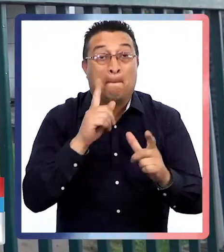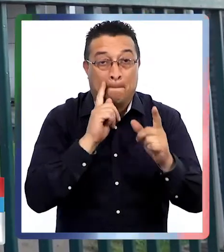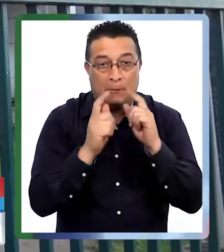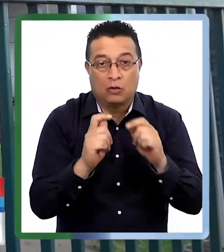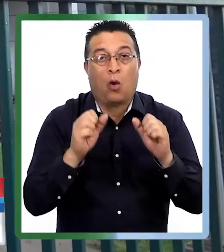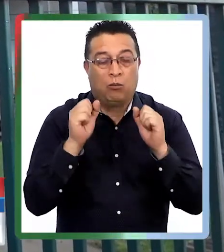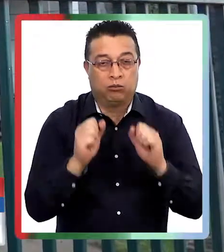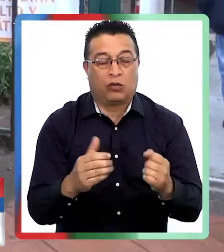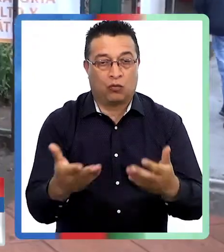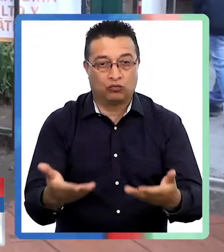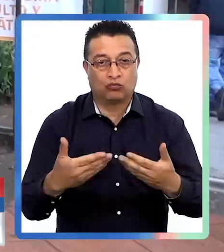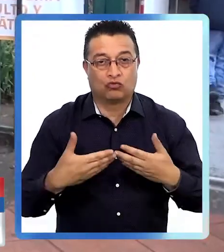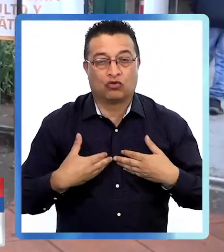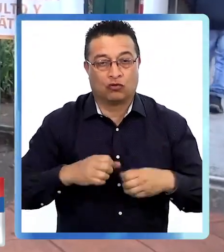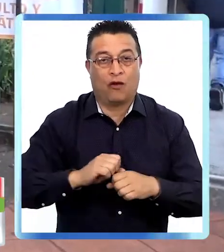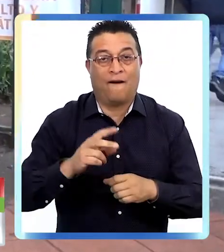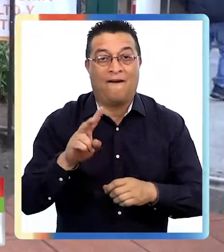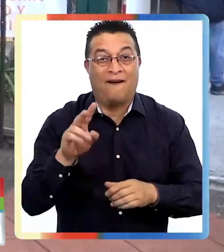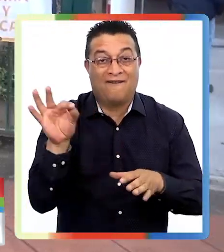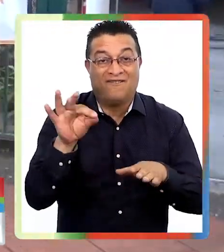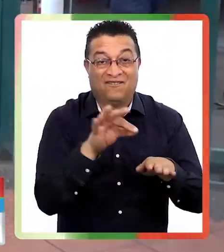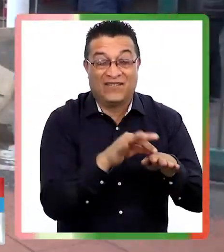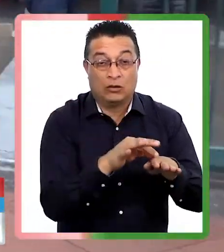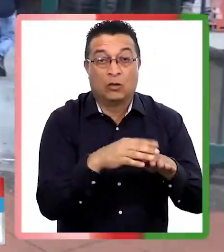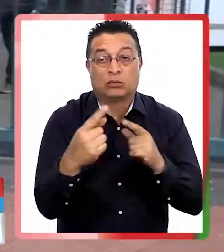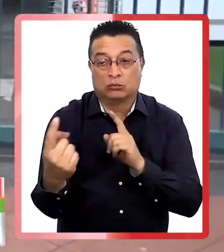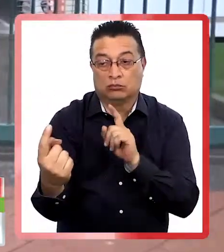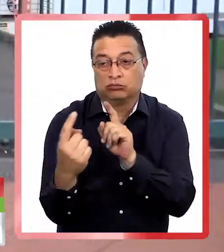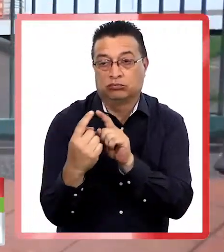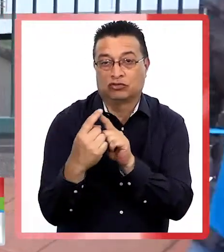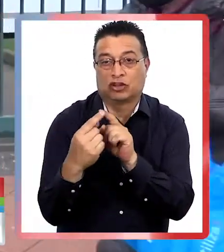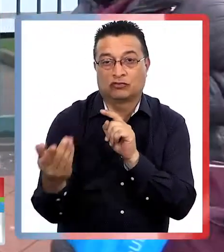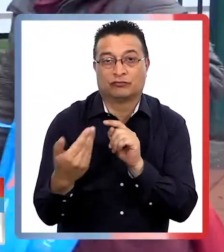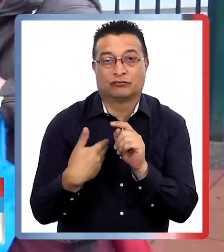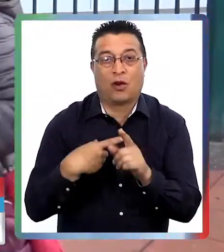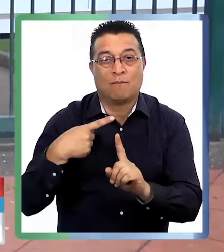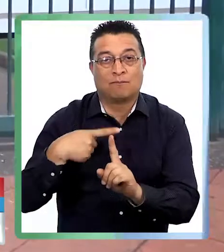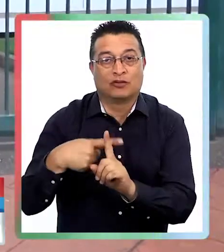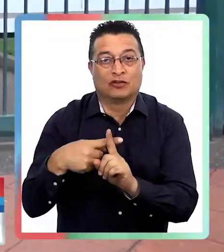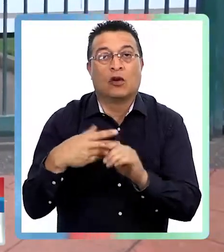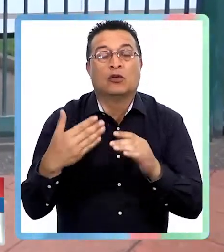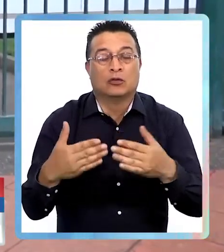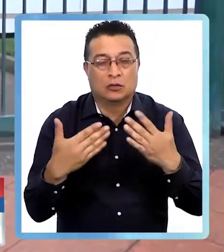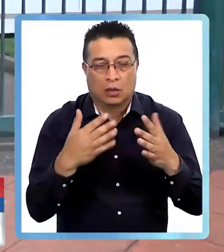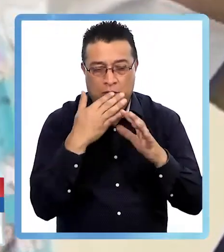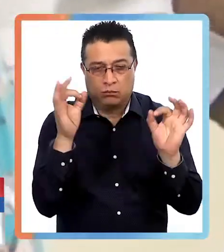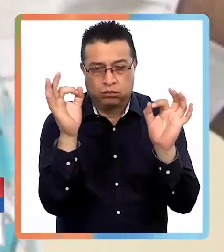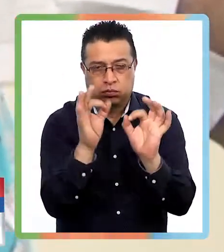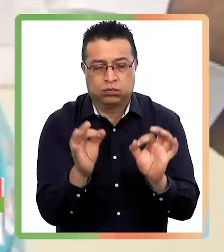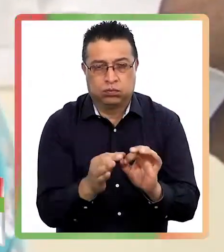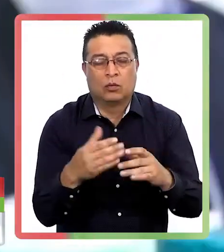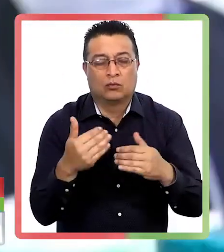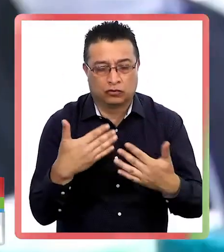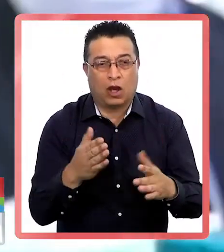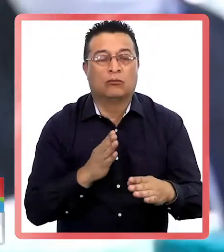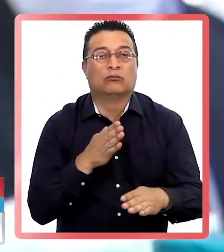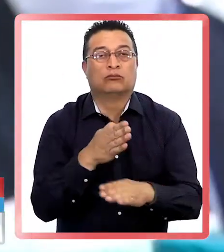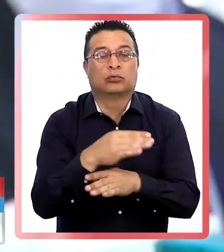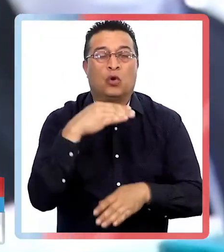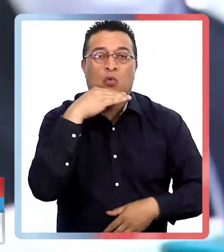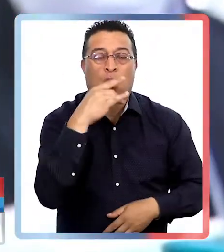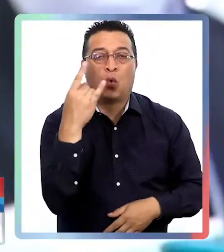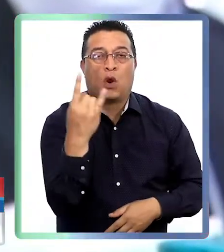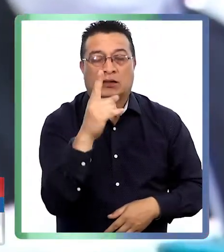riesgo latente de contraer el virus debido al contacto estrecho con casos positivos centro de orientación cuando corresponde acudir a la